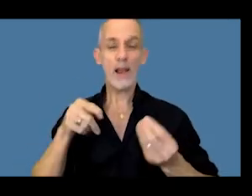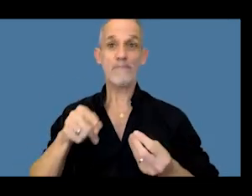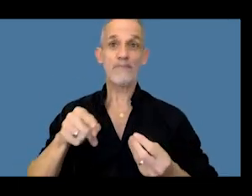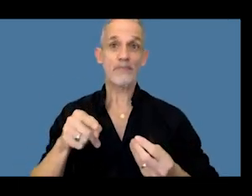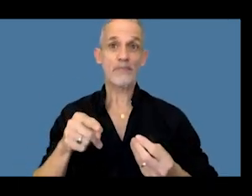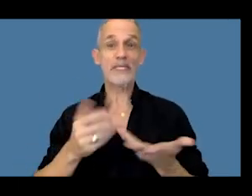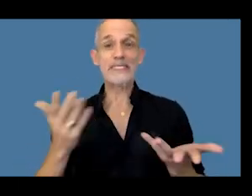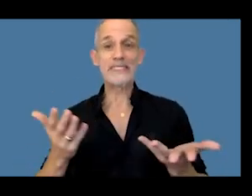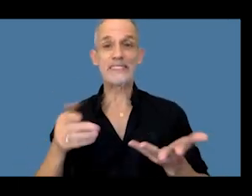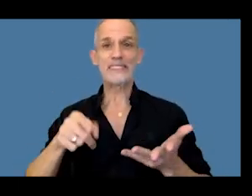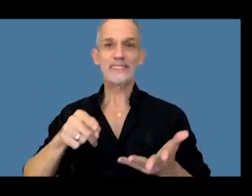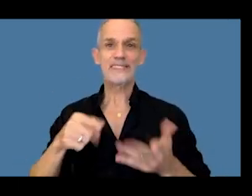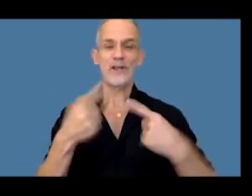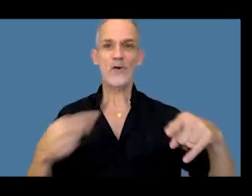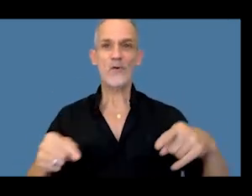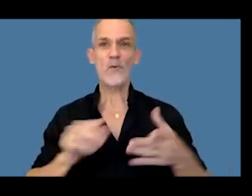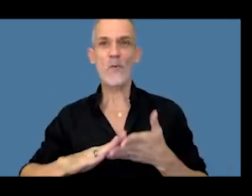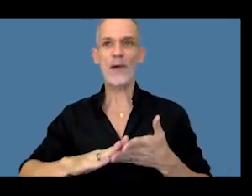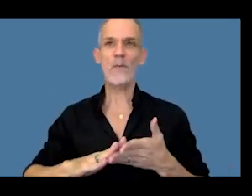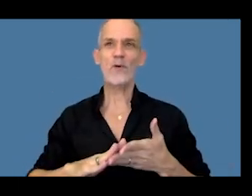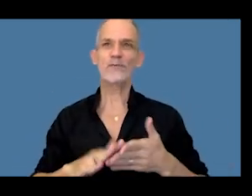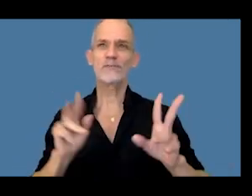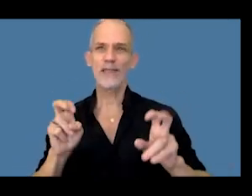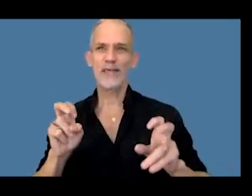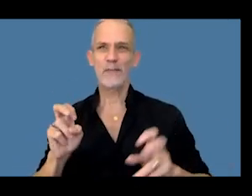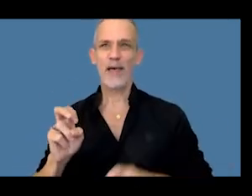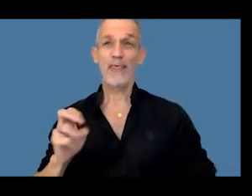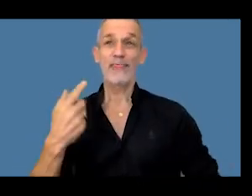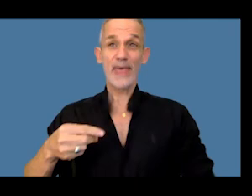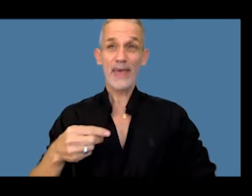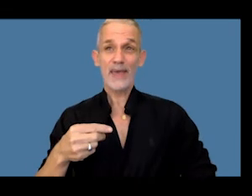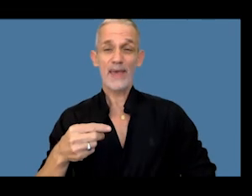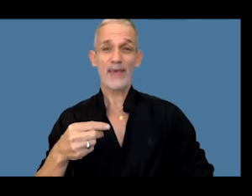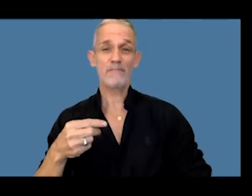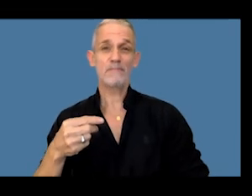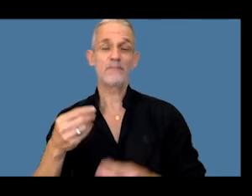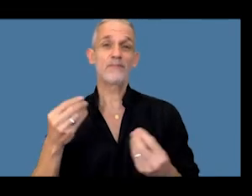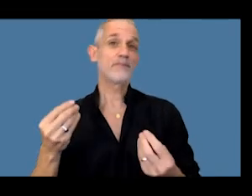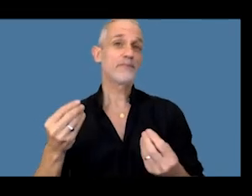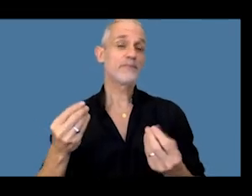el tema de la